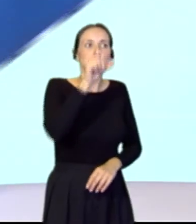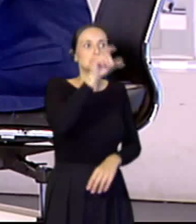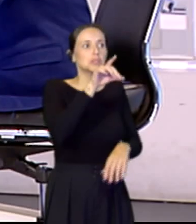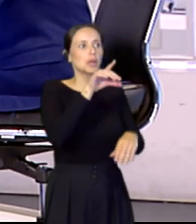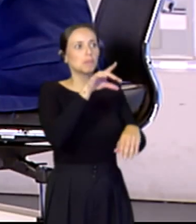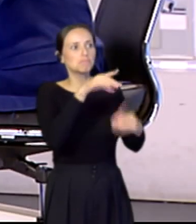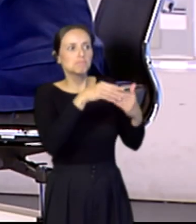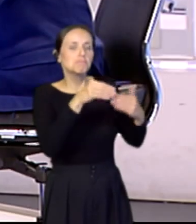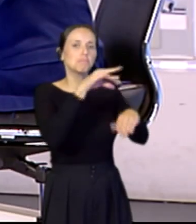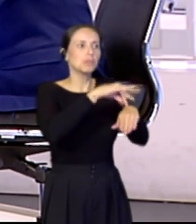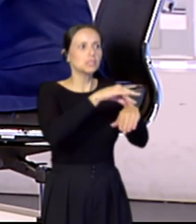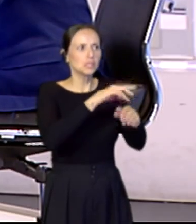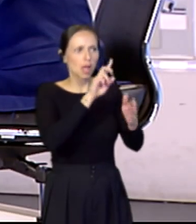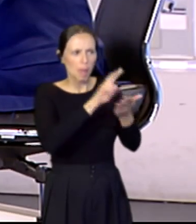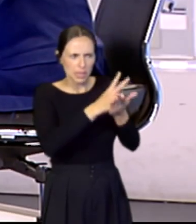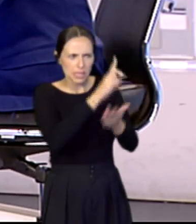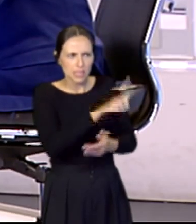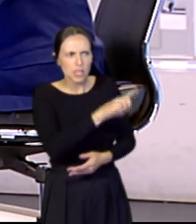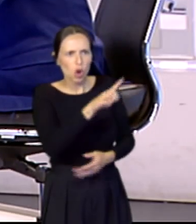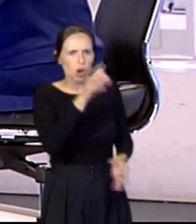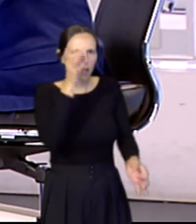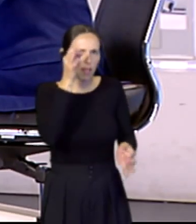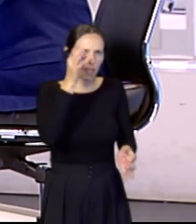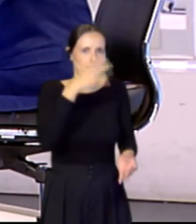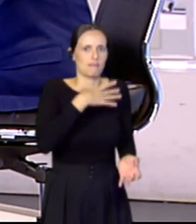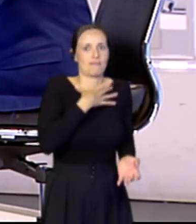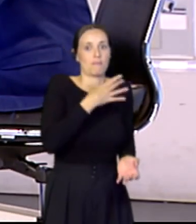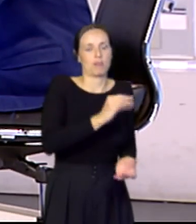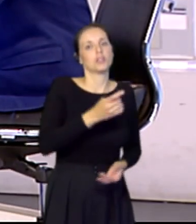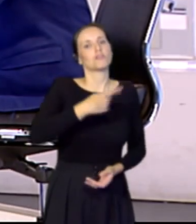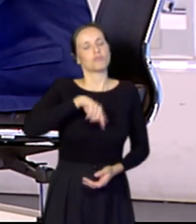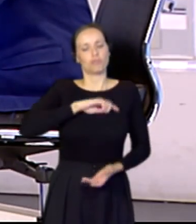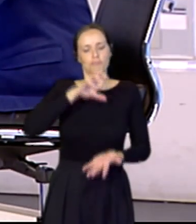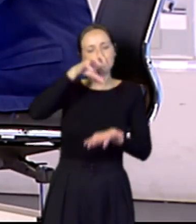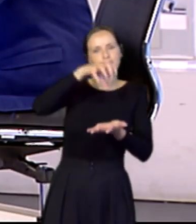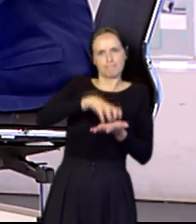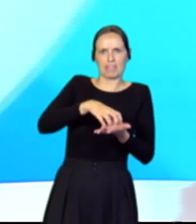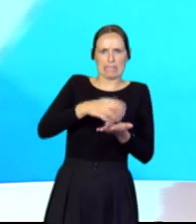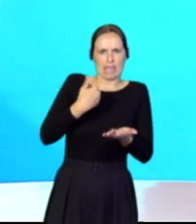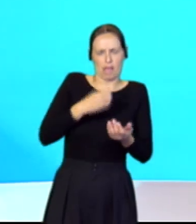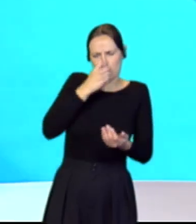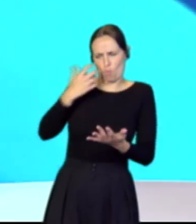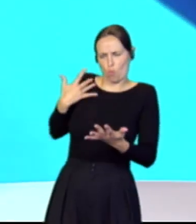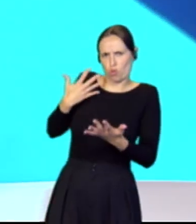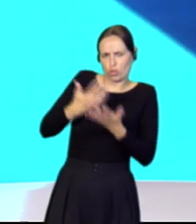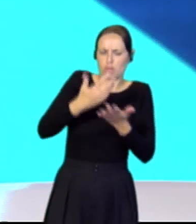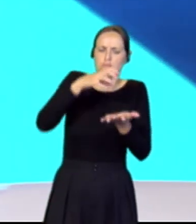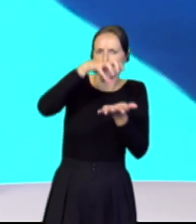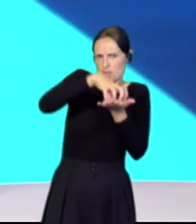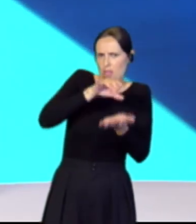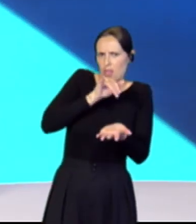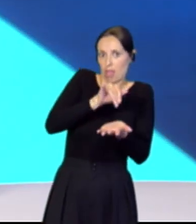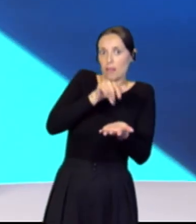es epilepsia. Tenemos una infraestructura desde hace ya muchos años y poquito a poco se han ido consiguiendo unos estándares que